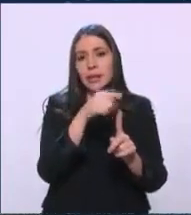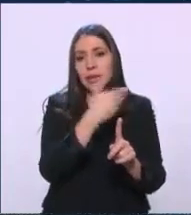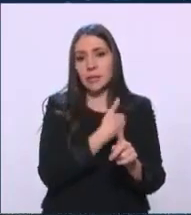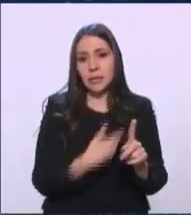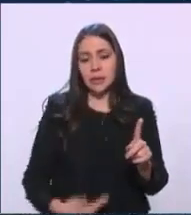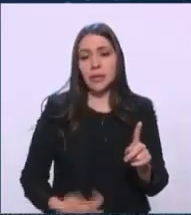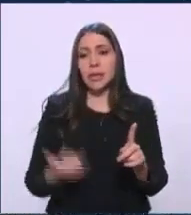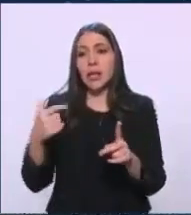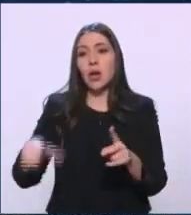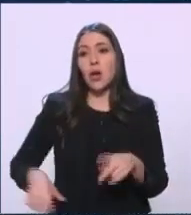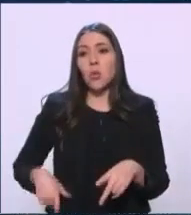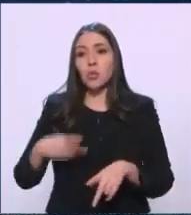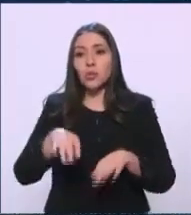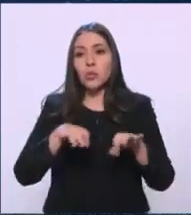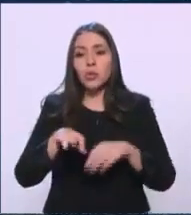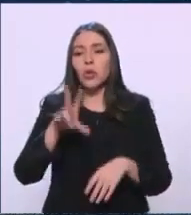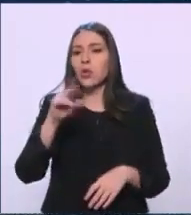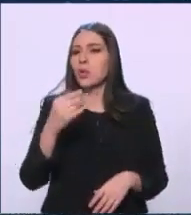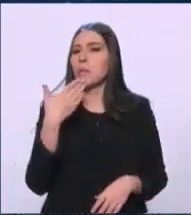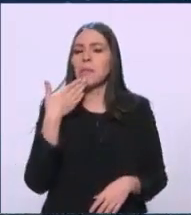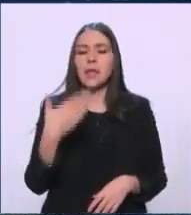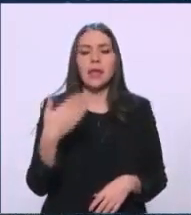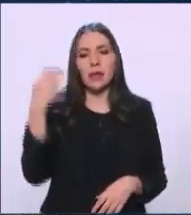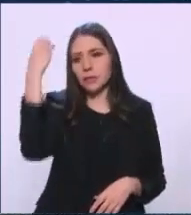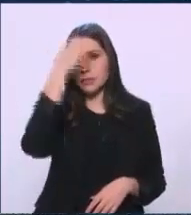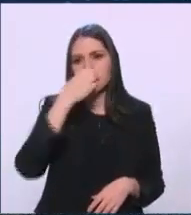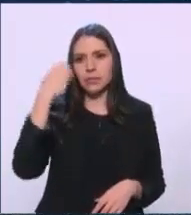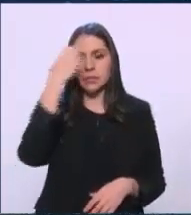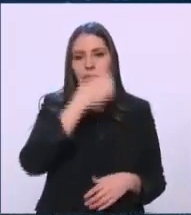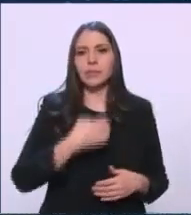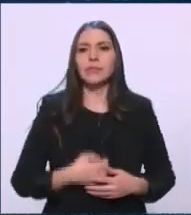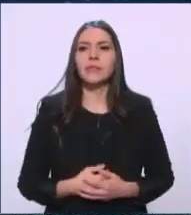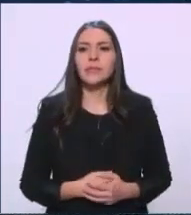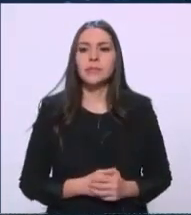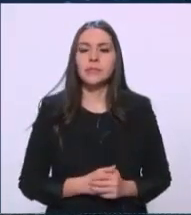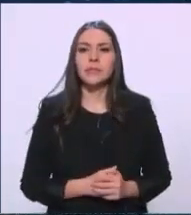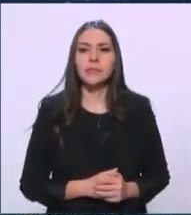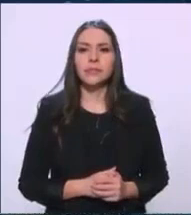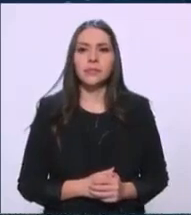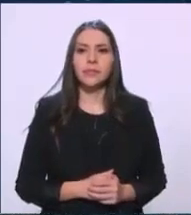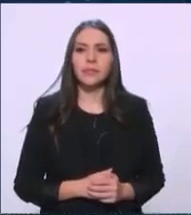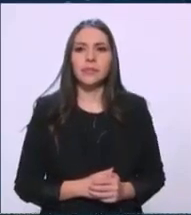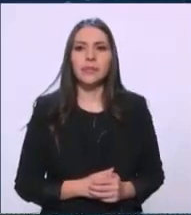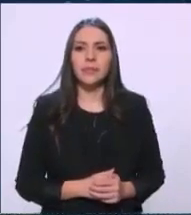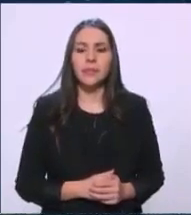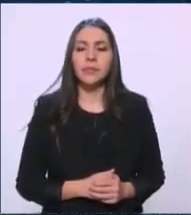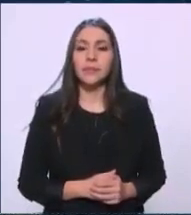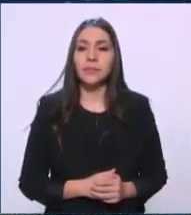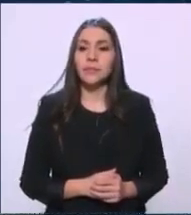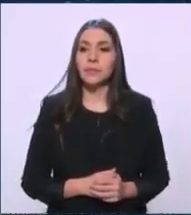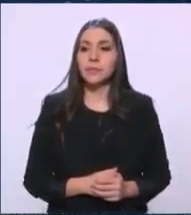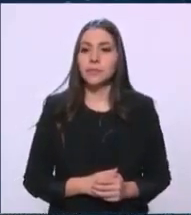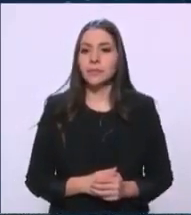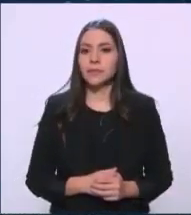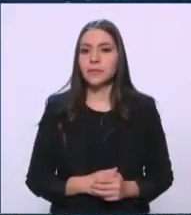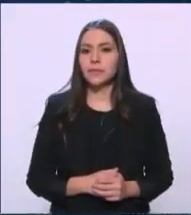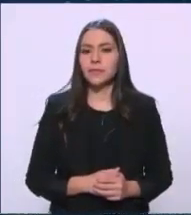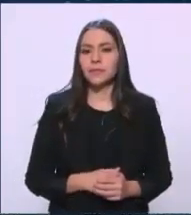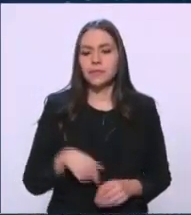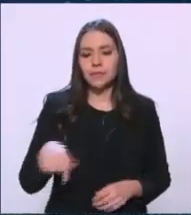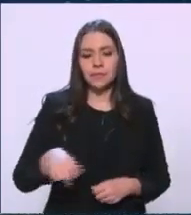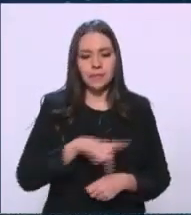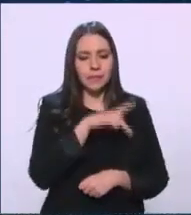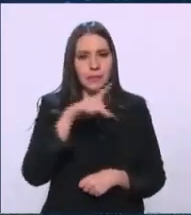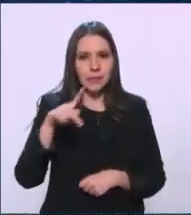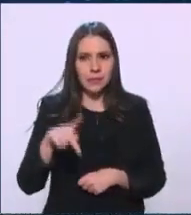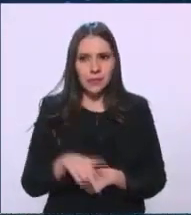bien evaluado. Francisco, en un país en el que hemos tenido pues el presidencialismo y